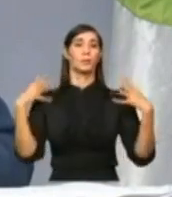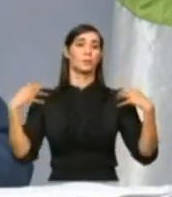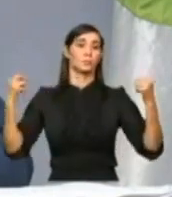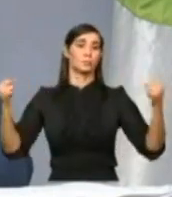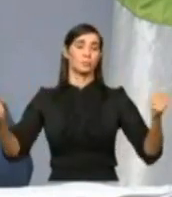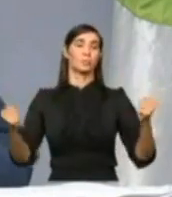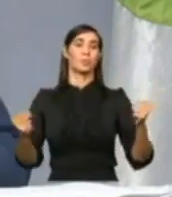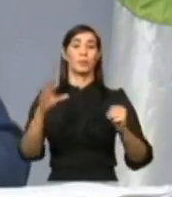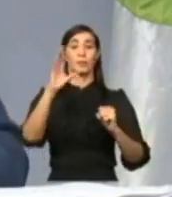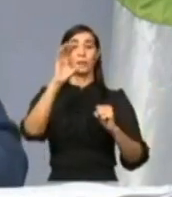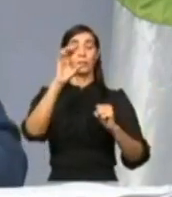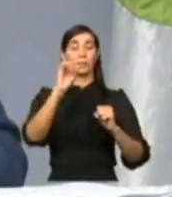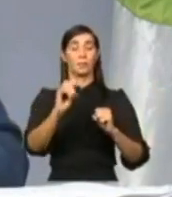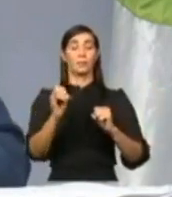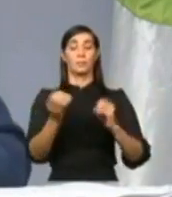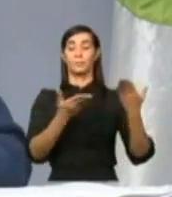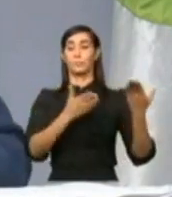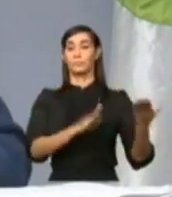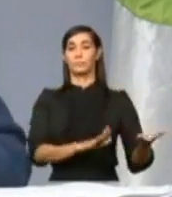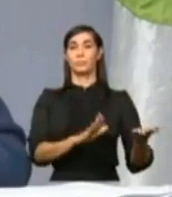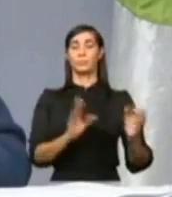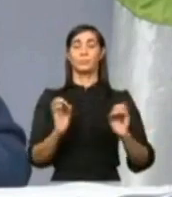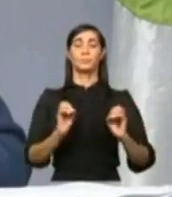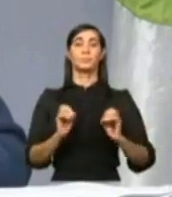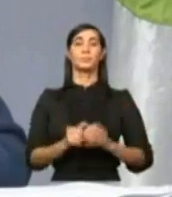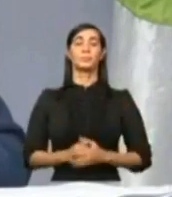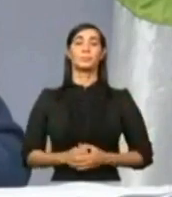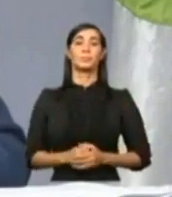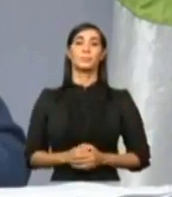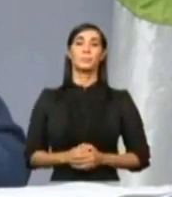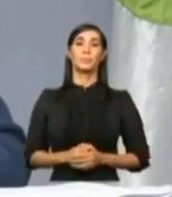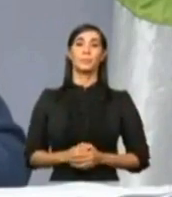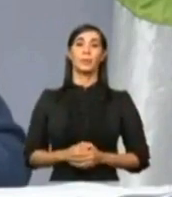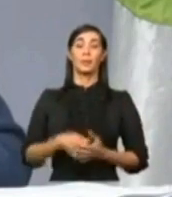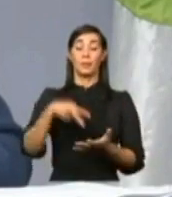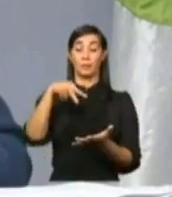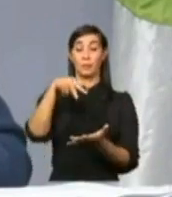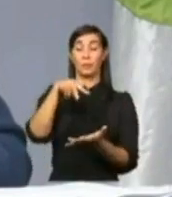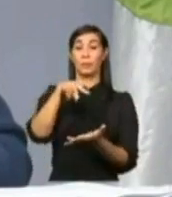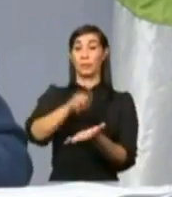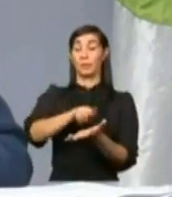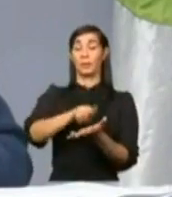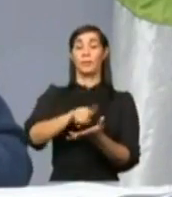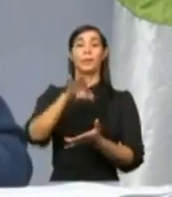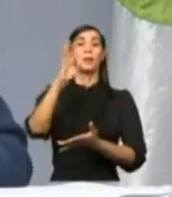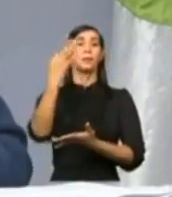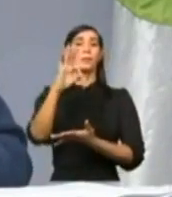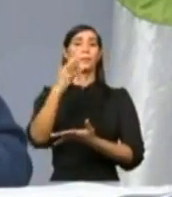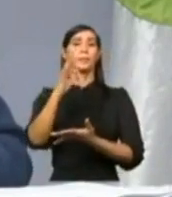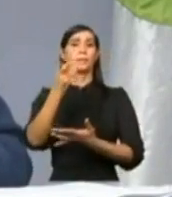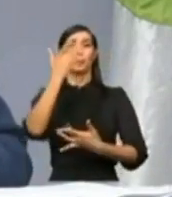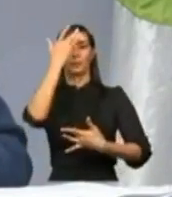recuperados, 0 fallecimientos. La Vega, 19 casos